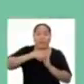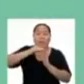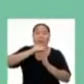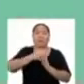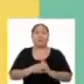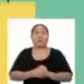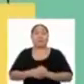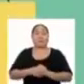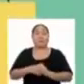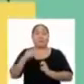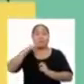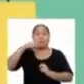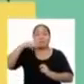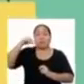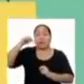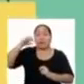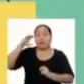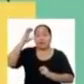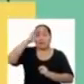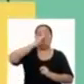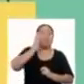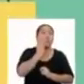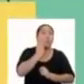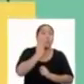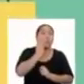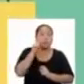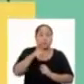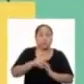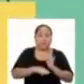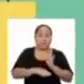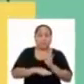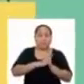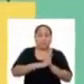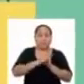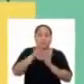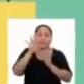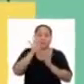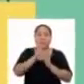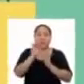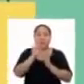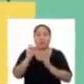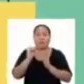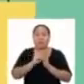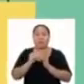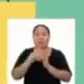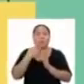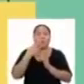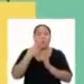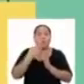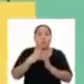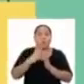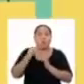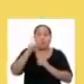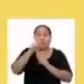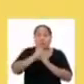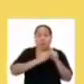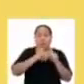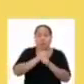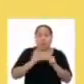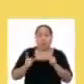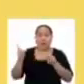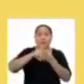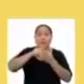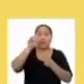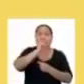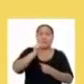Marco buscaba a su mamá, el crecimiento económico era de un promedio de 5% anual hasta inicios del siglo XX. Por esta razón,